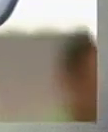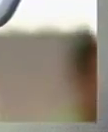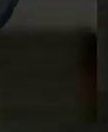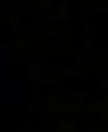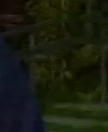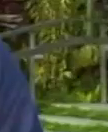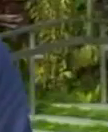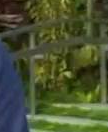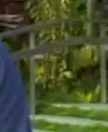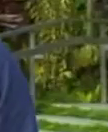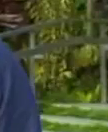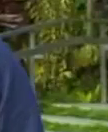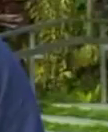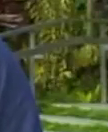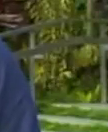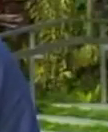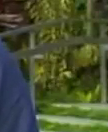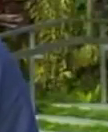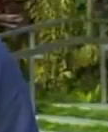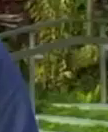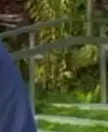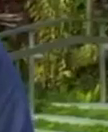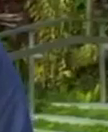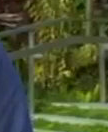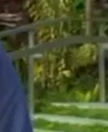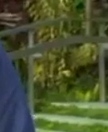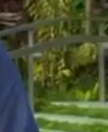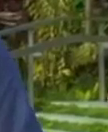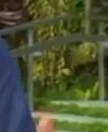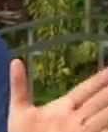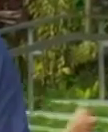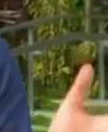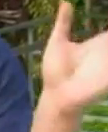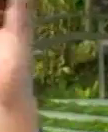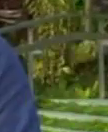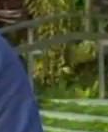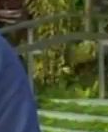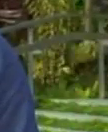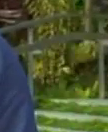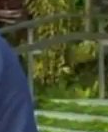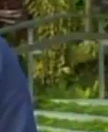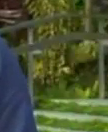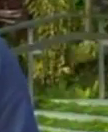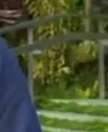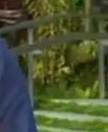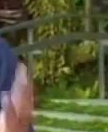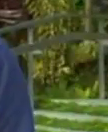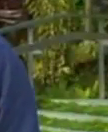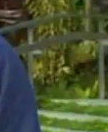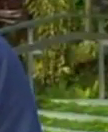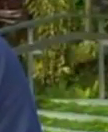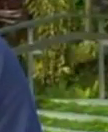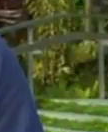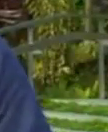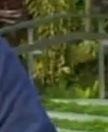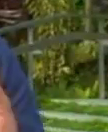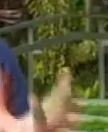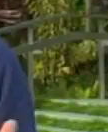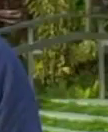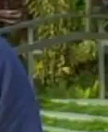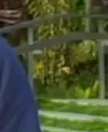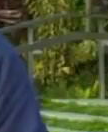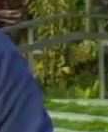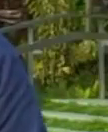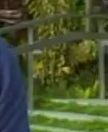población antioqueña, tiene que entregarle unas herramientas. Entonces, en este caso, inclusive desde años anteriores se viene debatiendo el tema, se